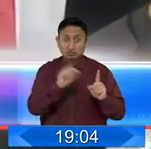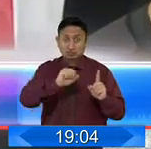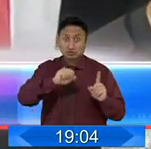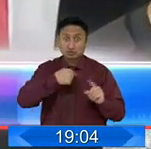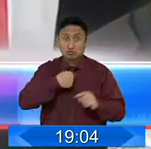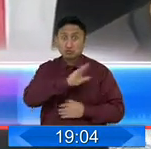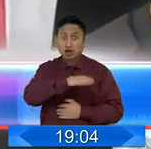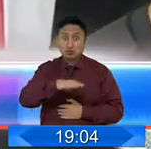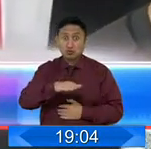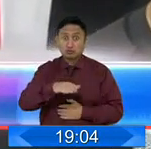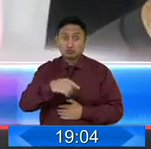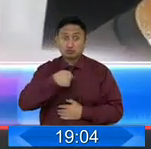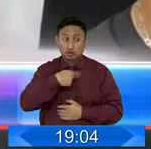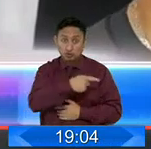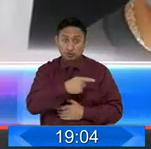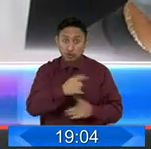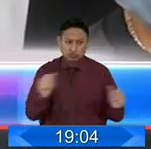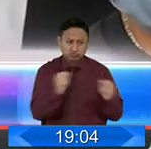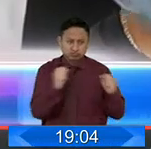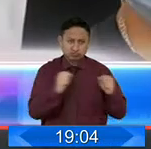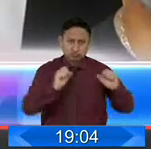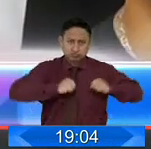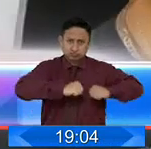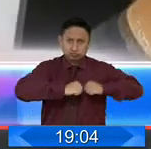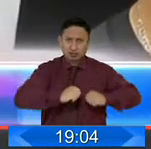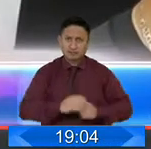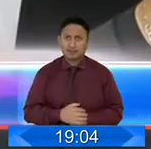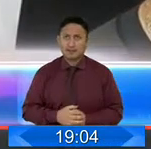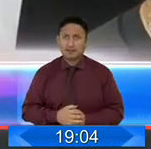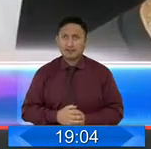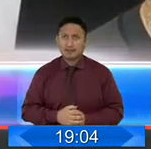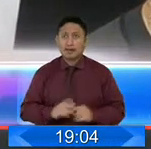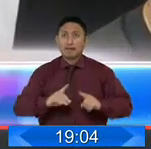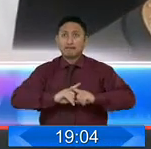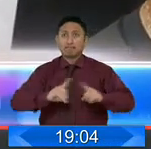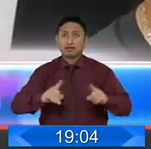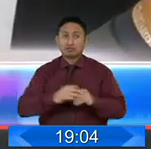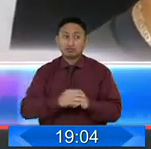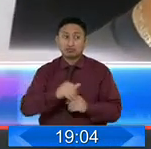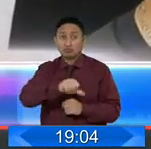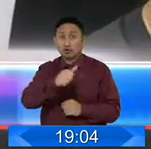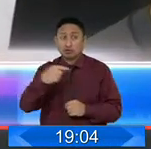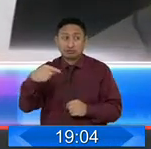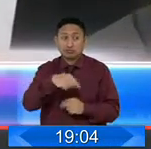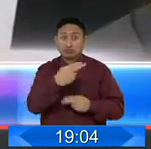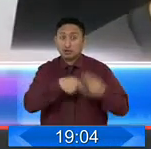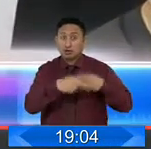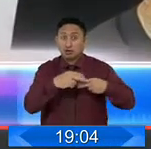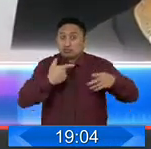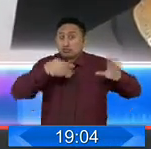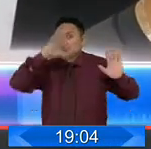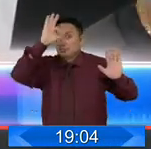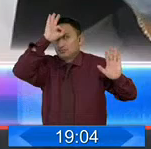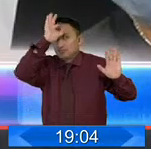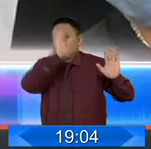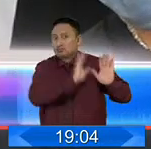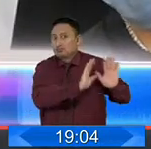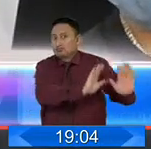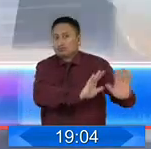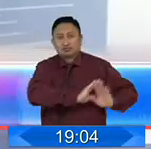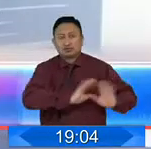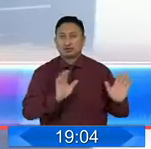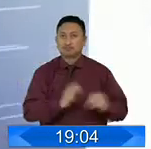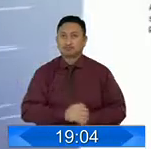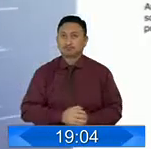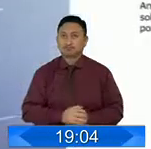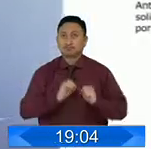yo lo entrenaba a él, lo que es gimnasio y todo eso, pero más de cosas de yo que sepa de él, de negocios o cosas de él, pues eso yo no les hablo. En un comunicado